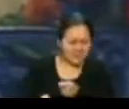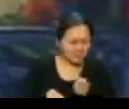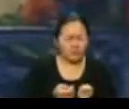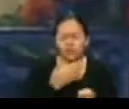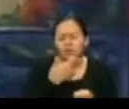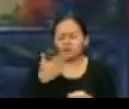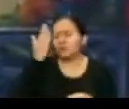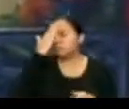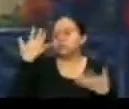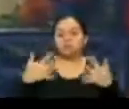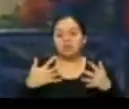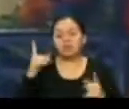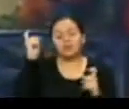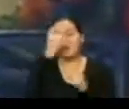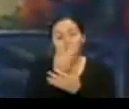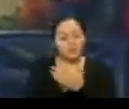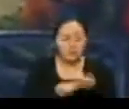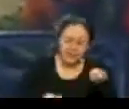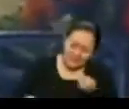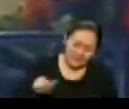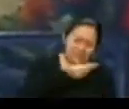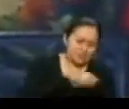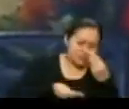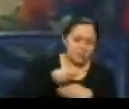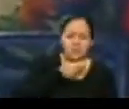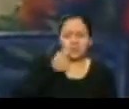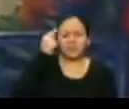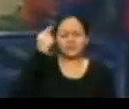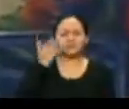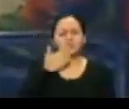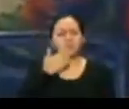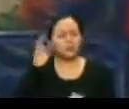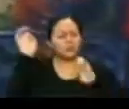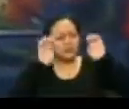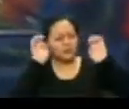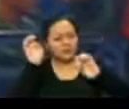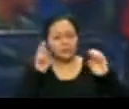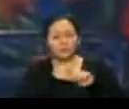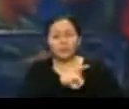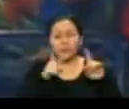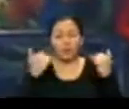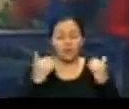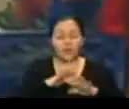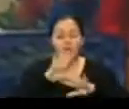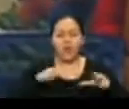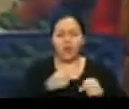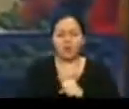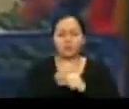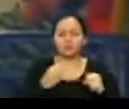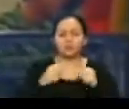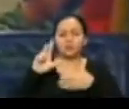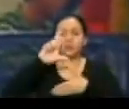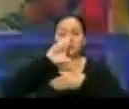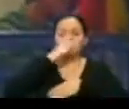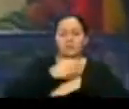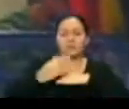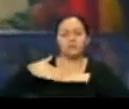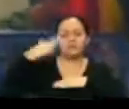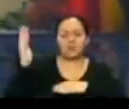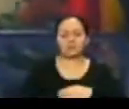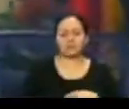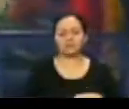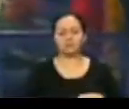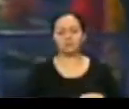tiempos difíciles, pero de todas formas tenemos el ajuste más grande de América Latina.